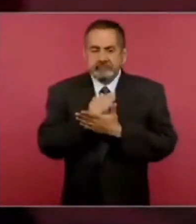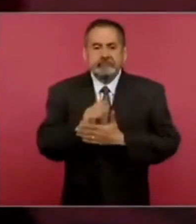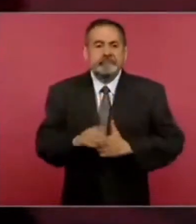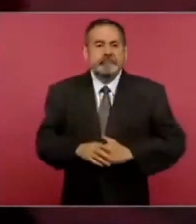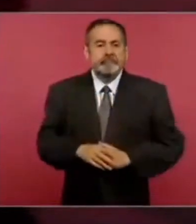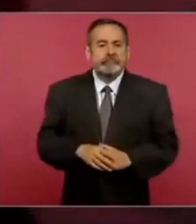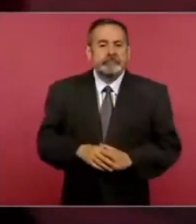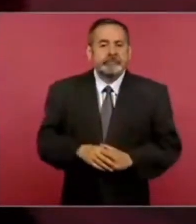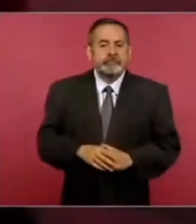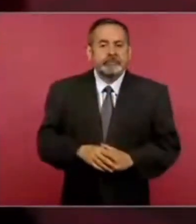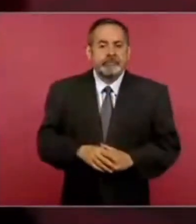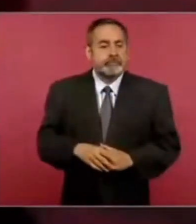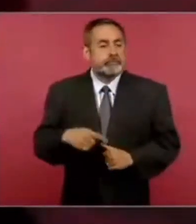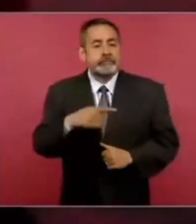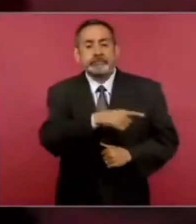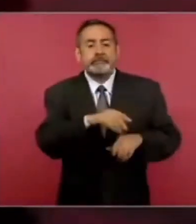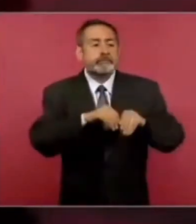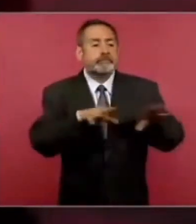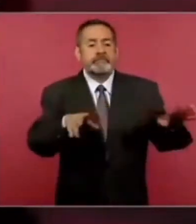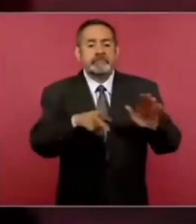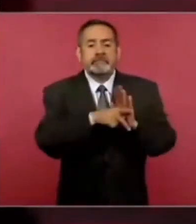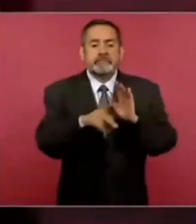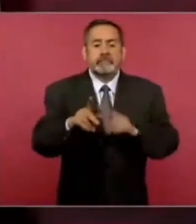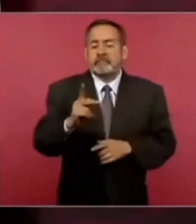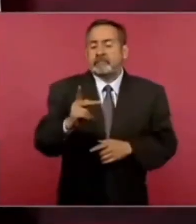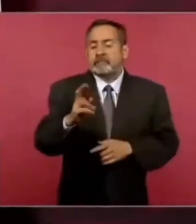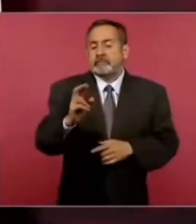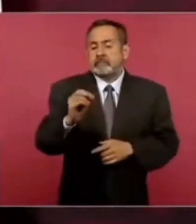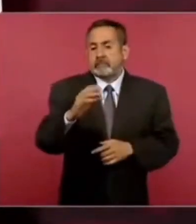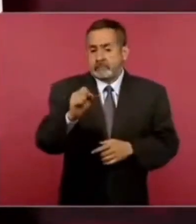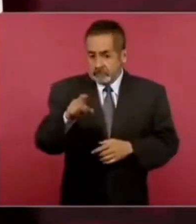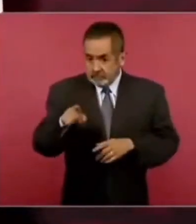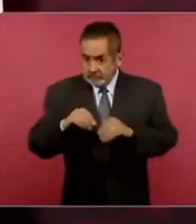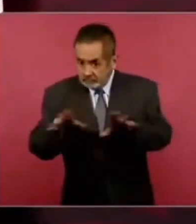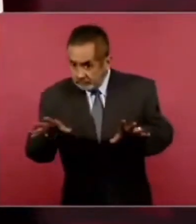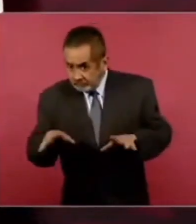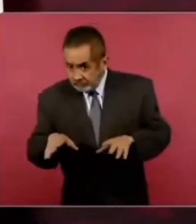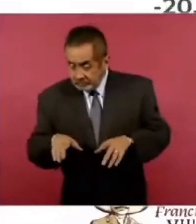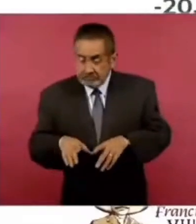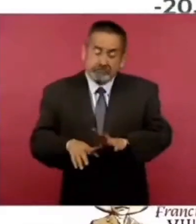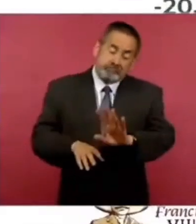Nada más que esto no sale en proceso. ¿Salió? No.